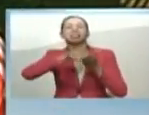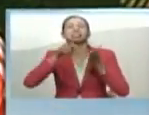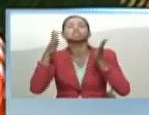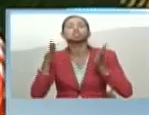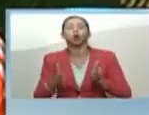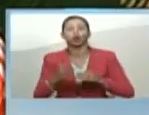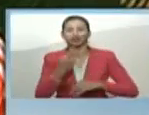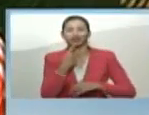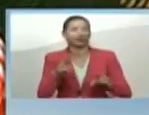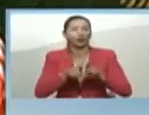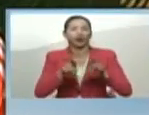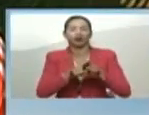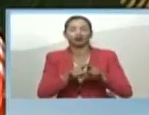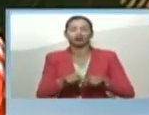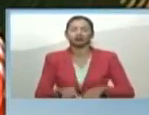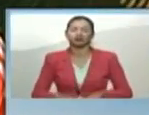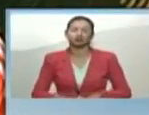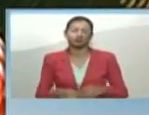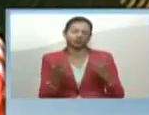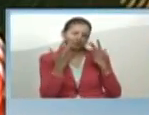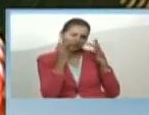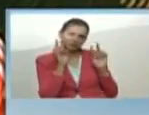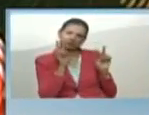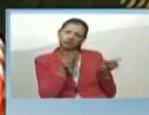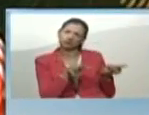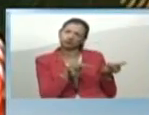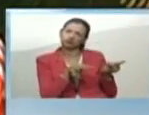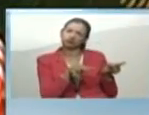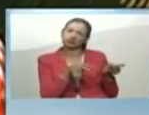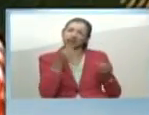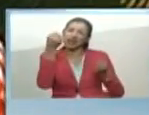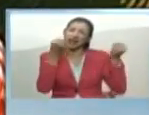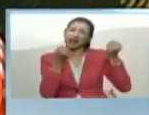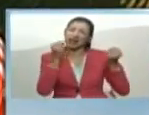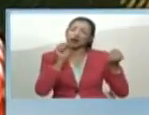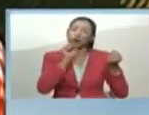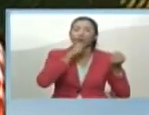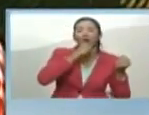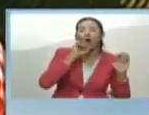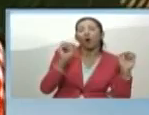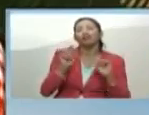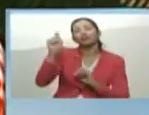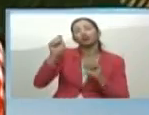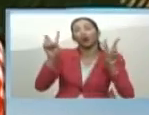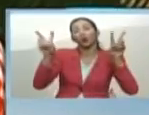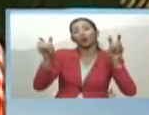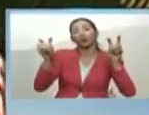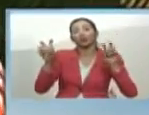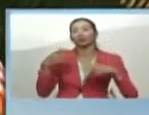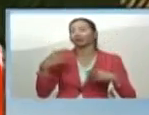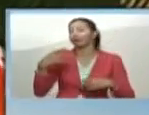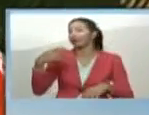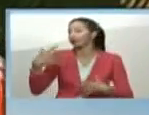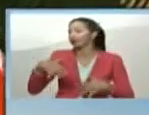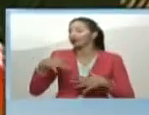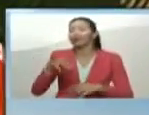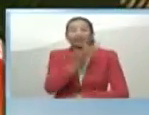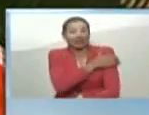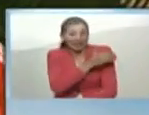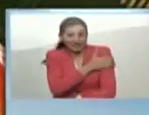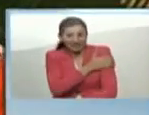no hay una cosa que haga más ruido que un carro viejo o un diputado nuevo y si es de derecha más ruido ahí vienen todos